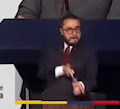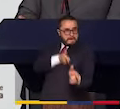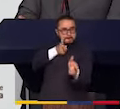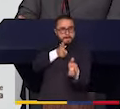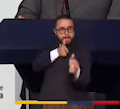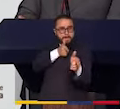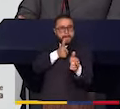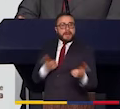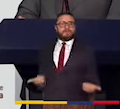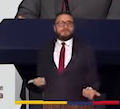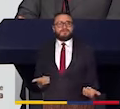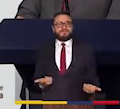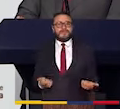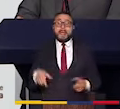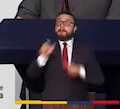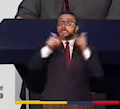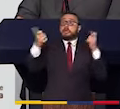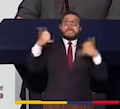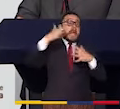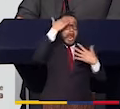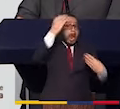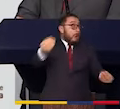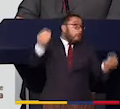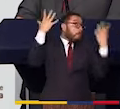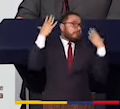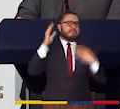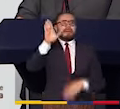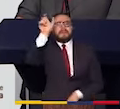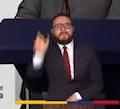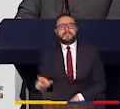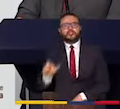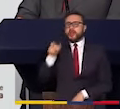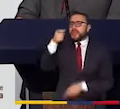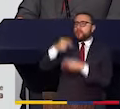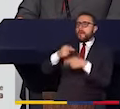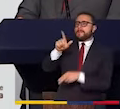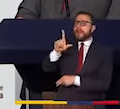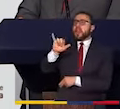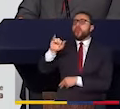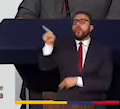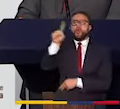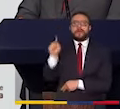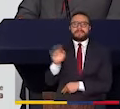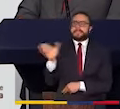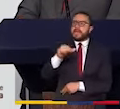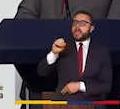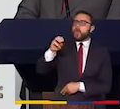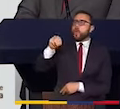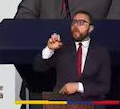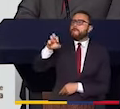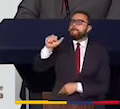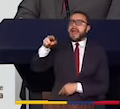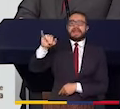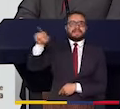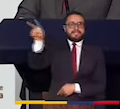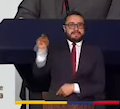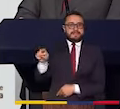Ya ni se acuerdan, Luis Companys sería hoy bautizado en Colombia como